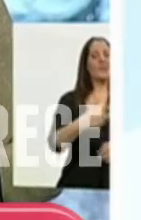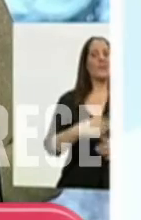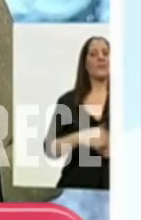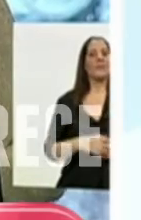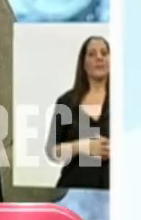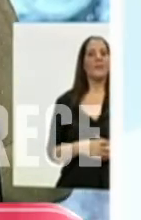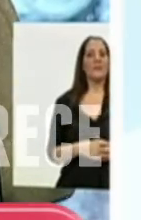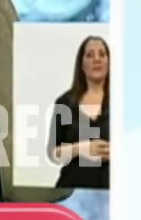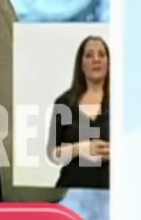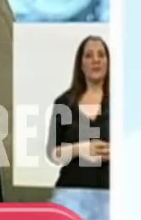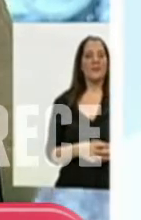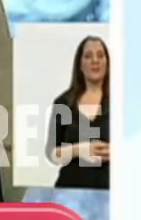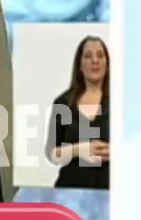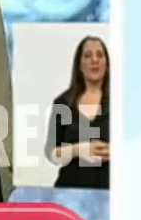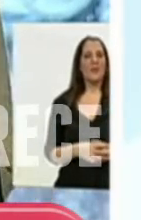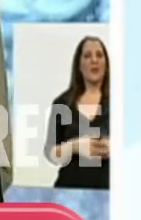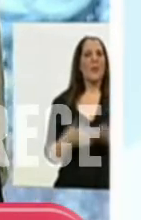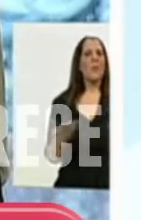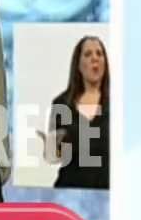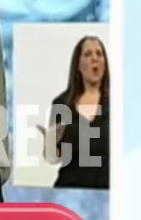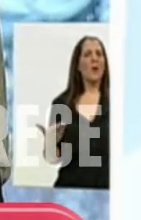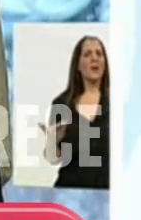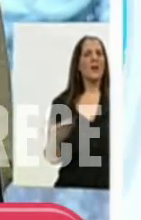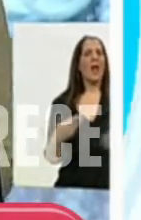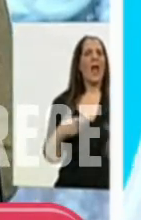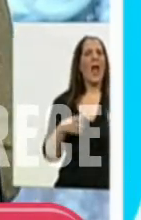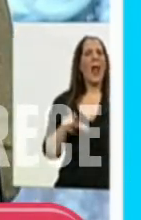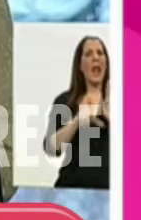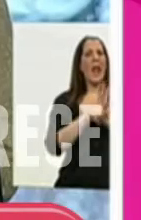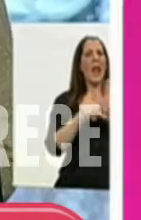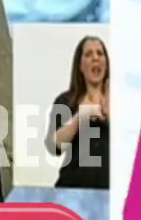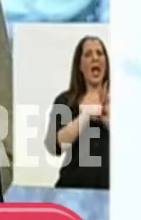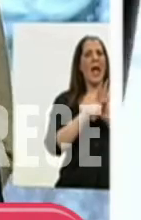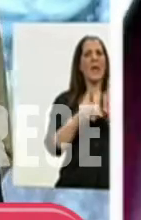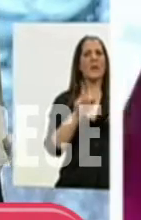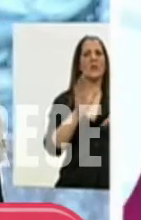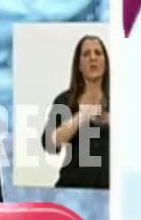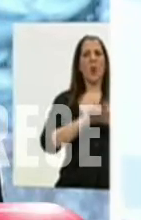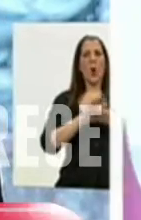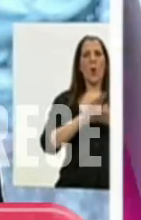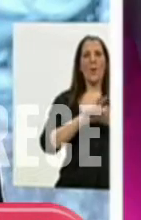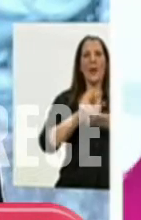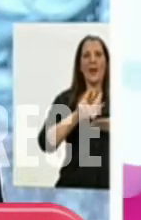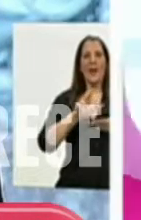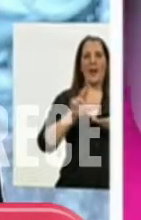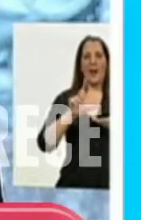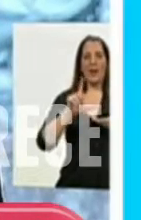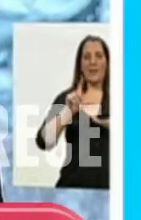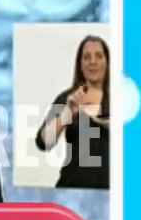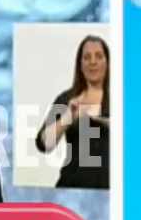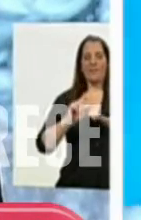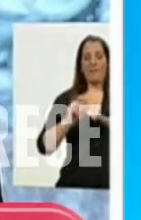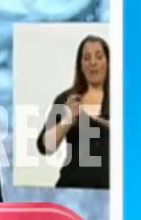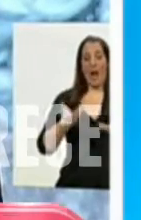investiga obra pública. Entonces, junten las causas y ahí van a tener todo en el mismo expediente. El dinero que se lavó y el